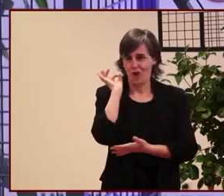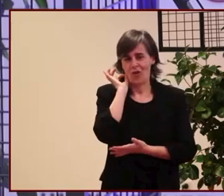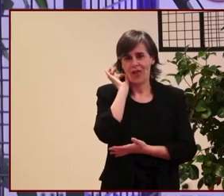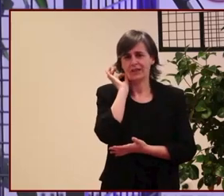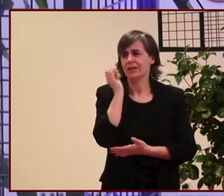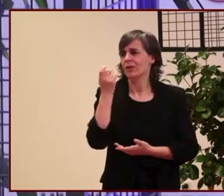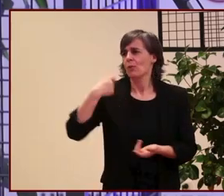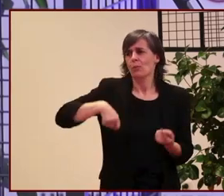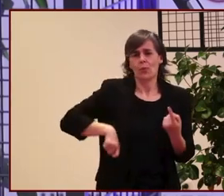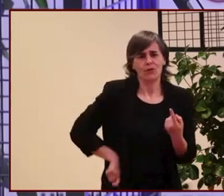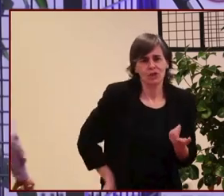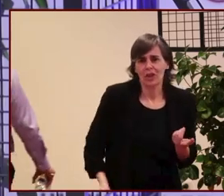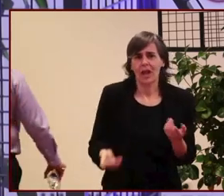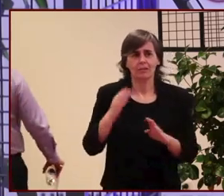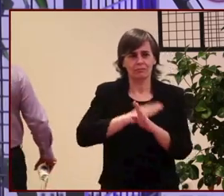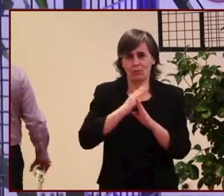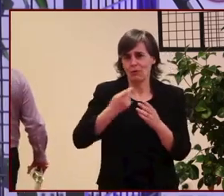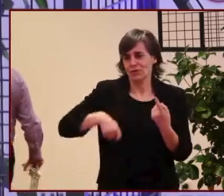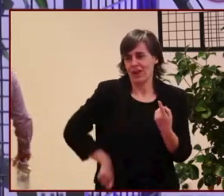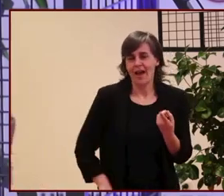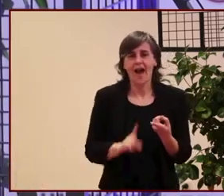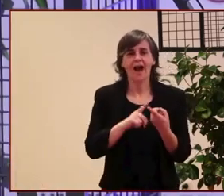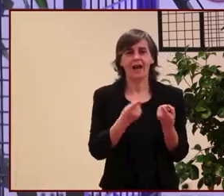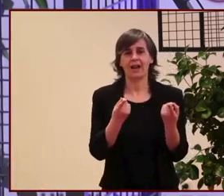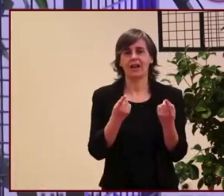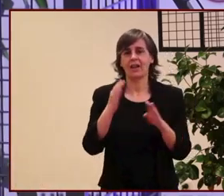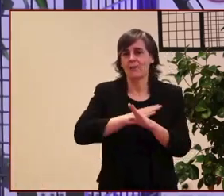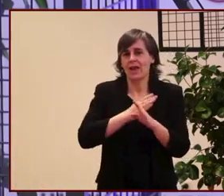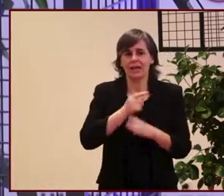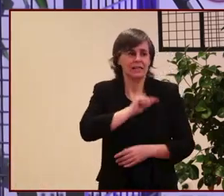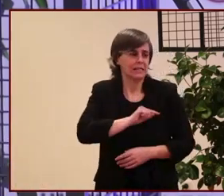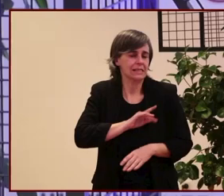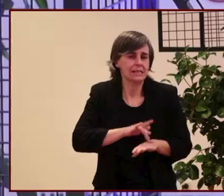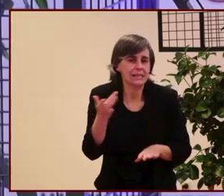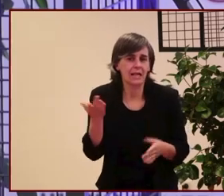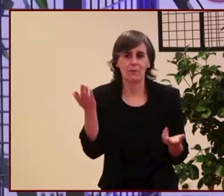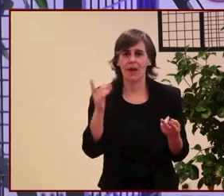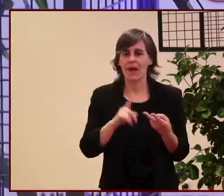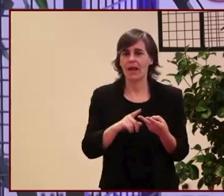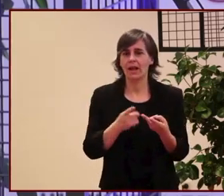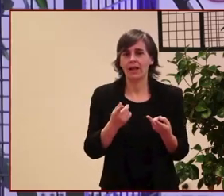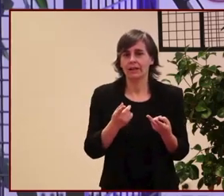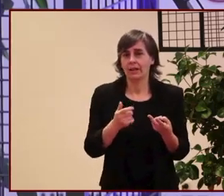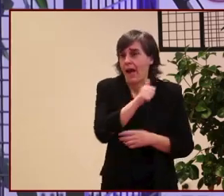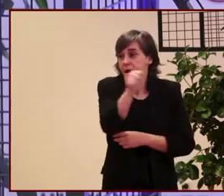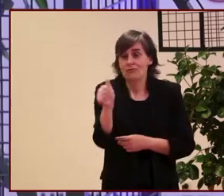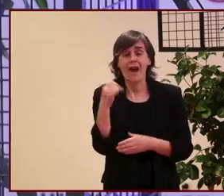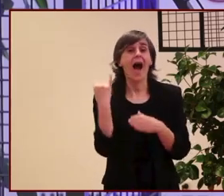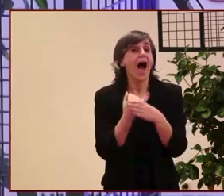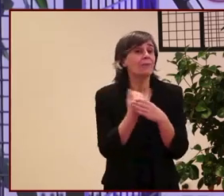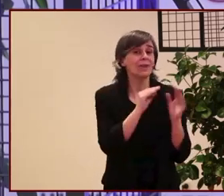profesionalmente este sensiblemente con nuestras cualidades con